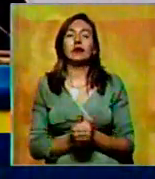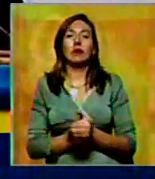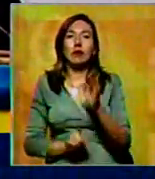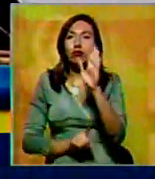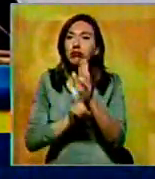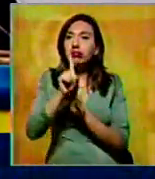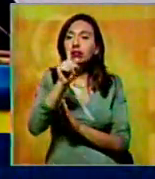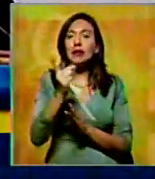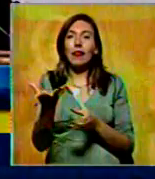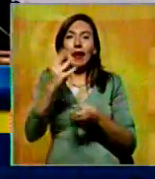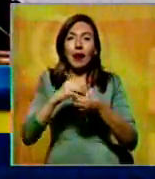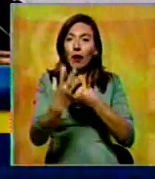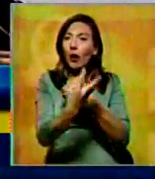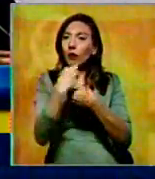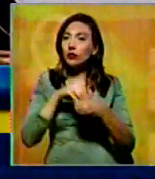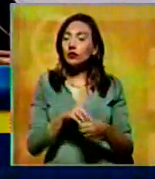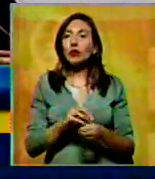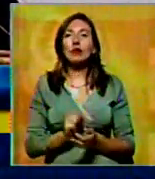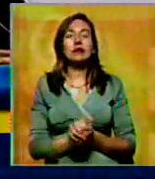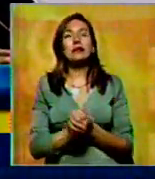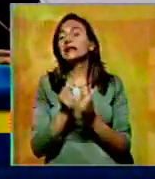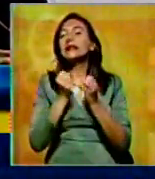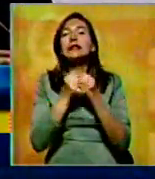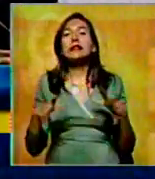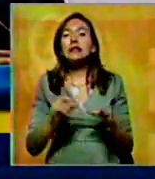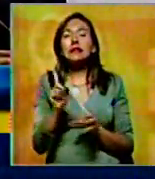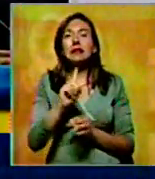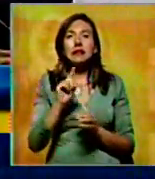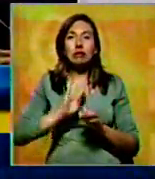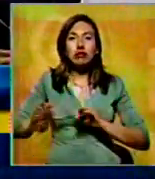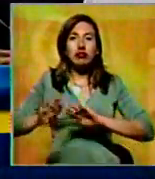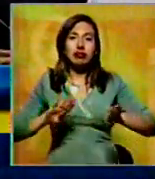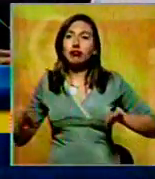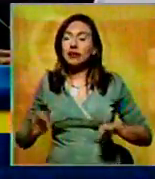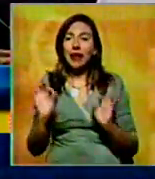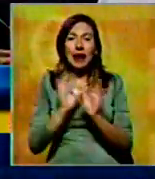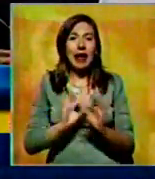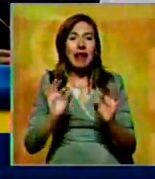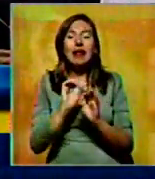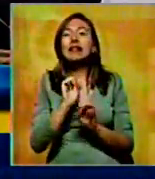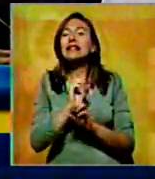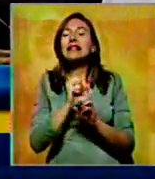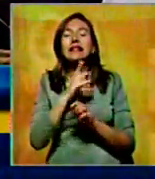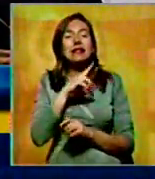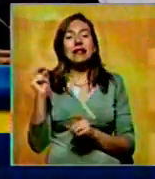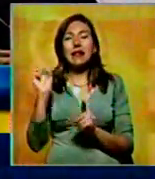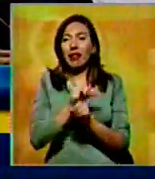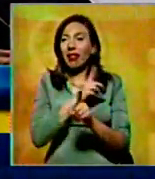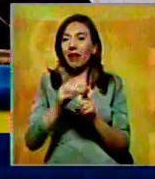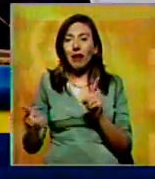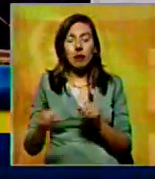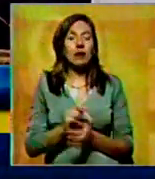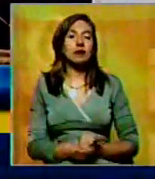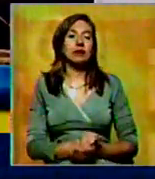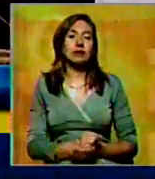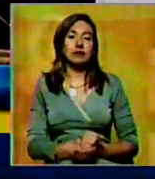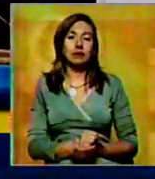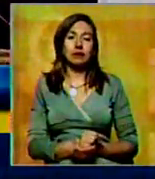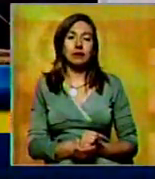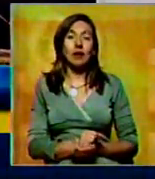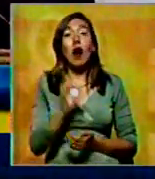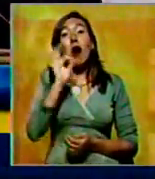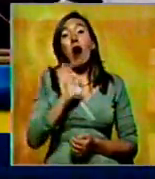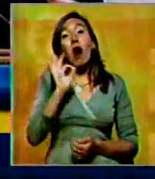de inclusión, un país sin divisiones, sin exclusiones y sin discriminaciones, o un país